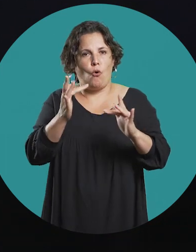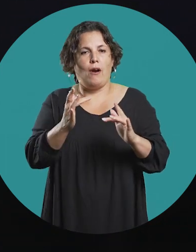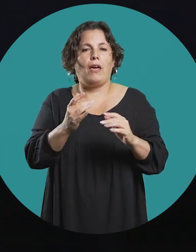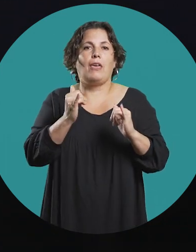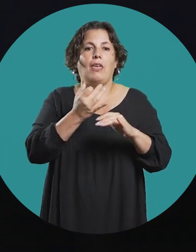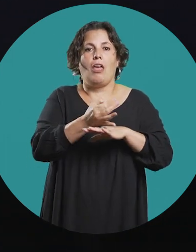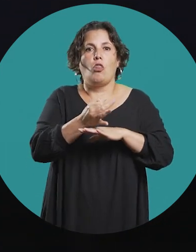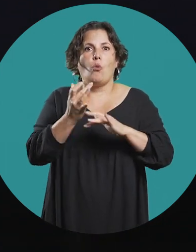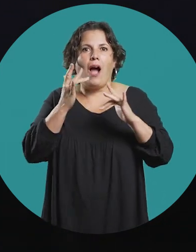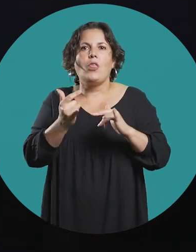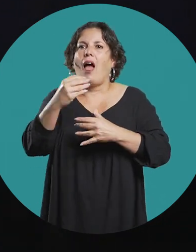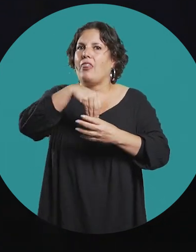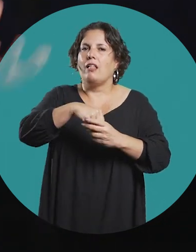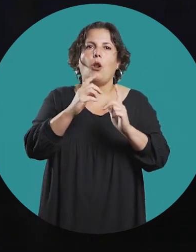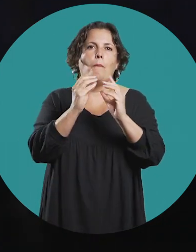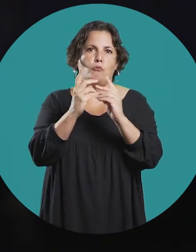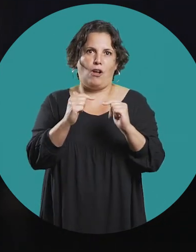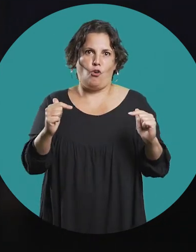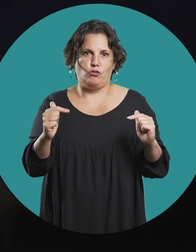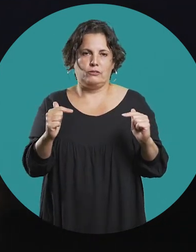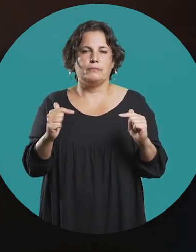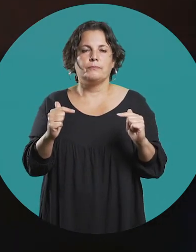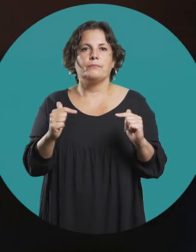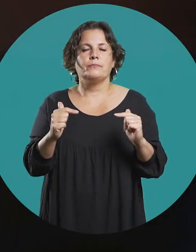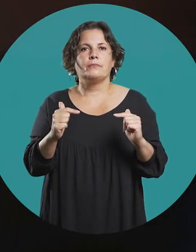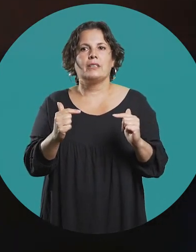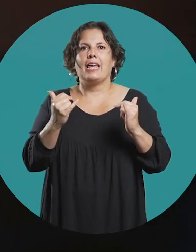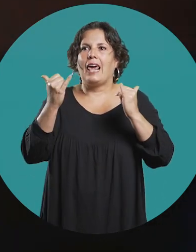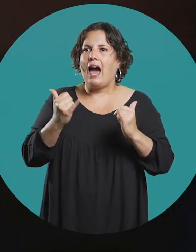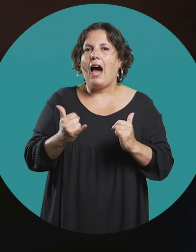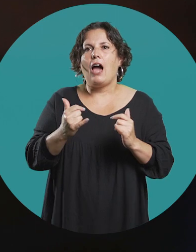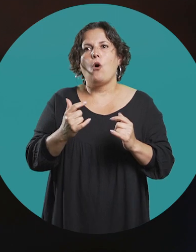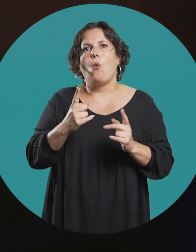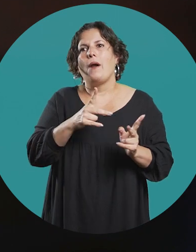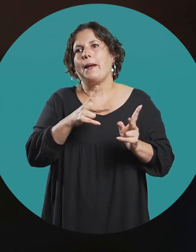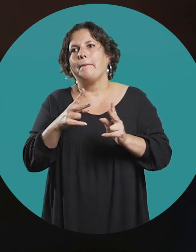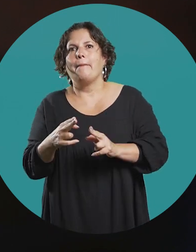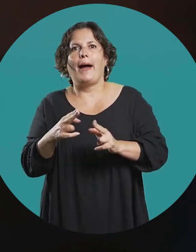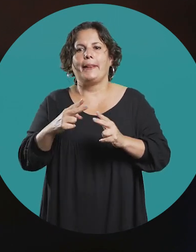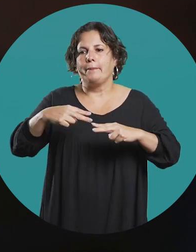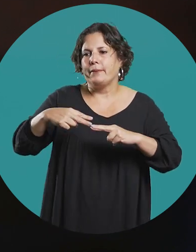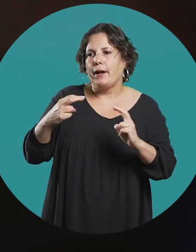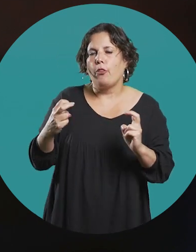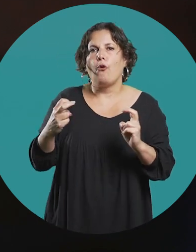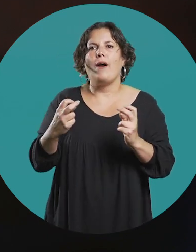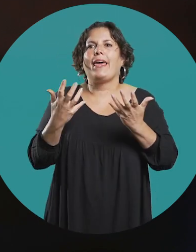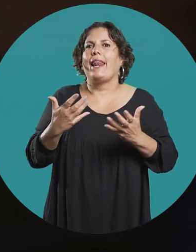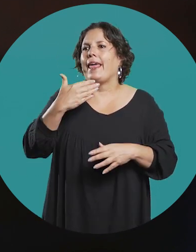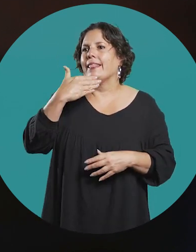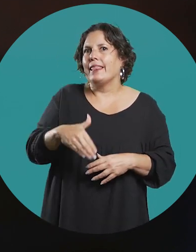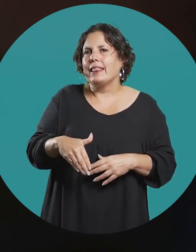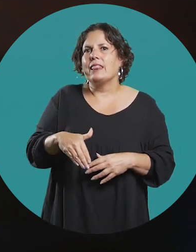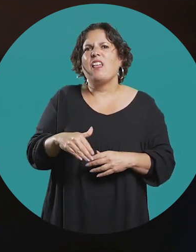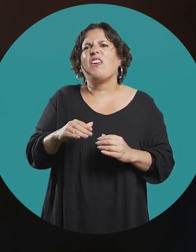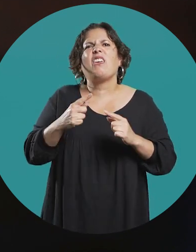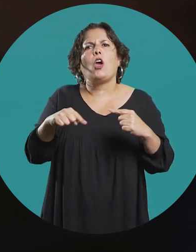Y educadora para mí tiene un montón de cosas adentro. Tiene una parte de investigadora, de querer